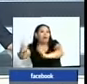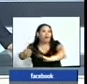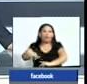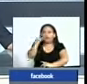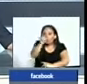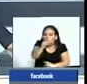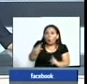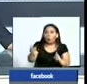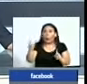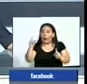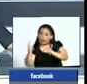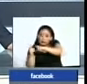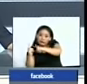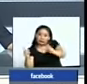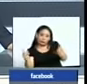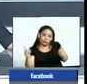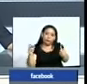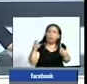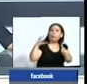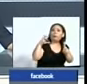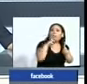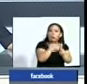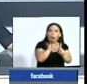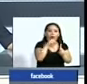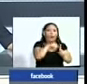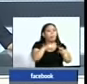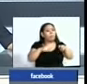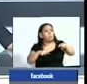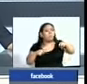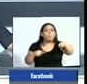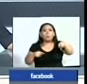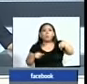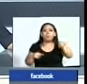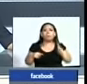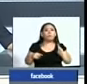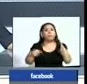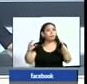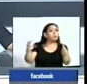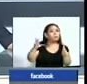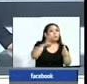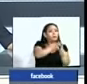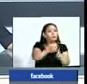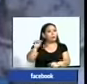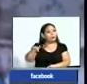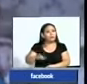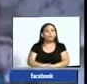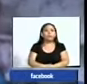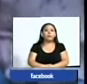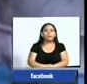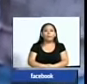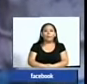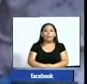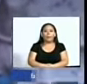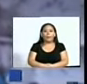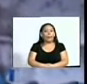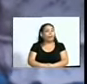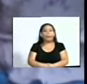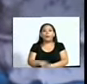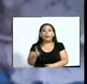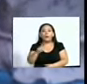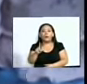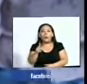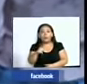esta persona que atacó pues, a este joven que iba caminando en las calles ahí en Antiguo. No fue un intento de